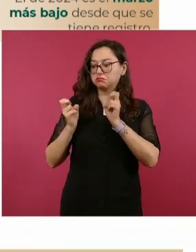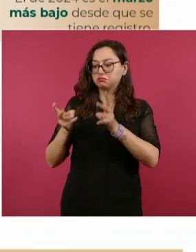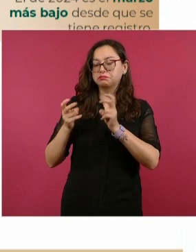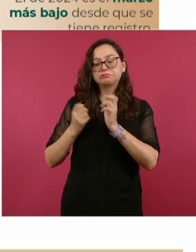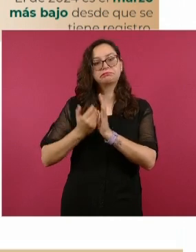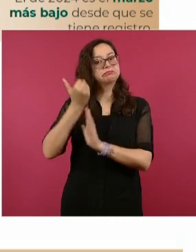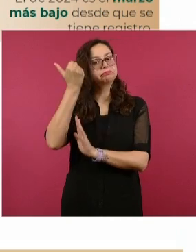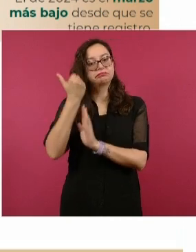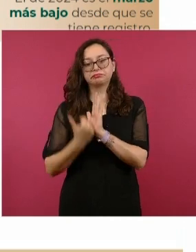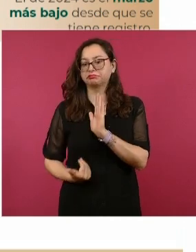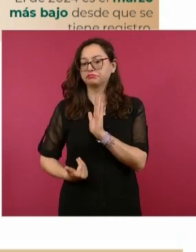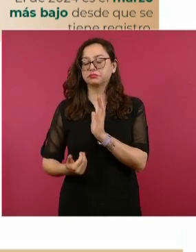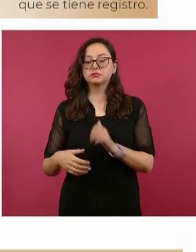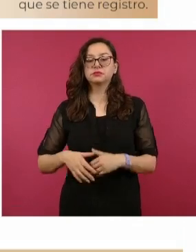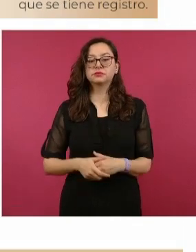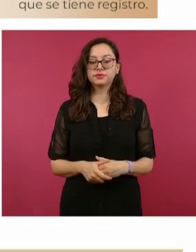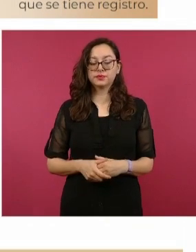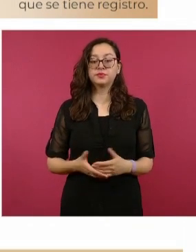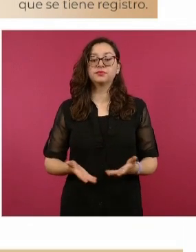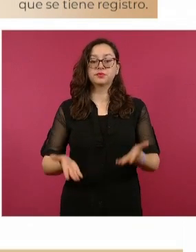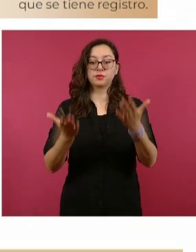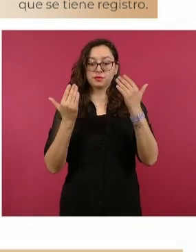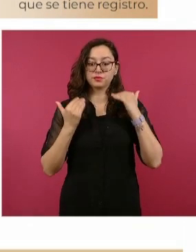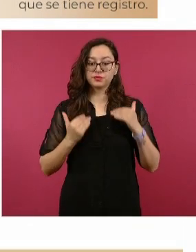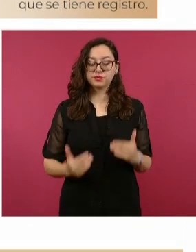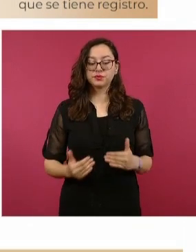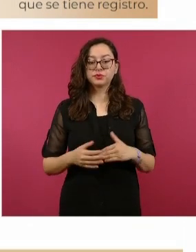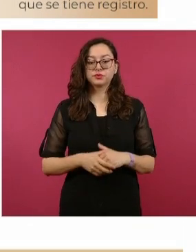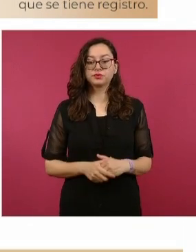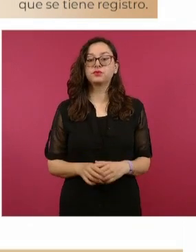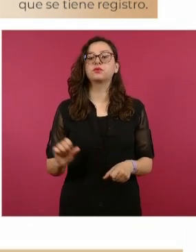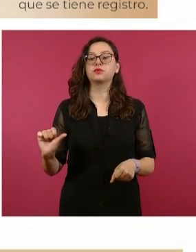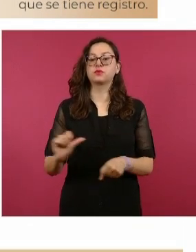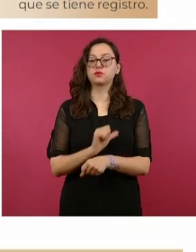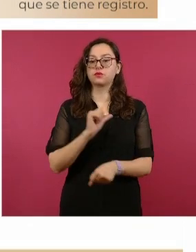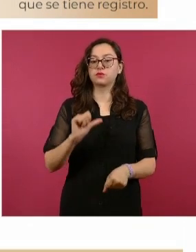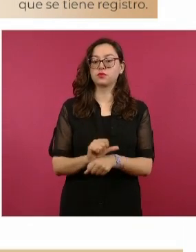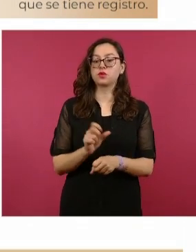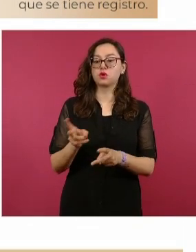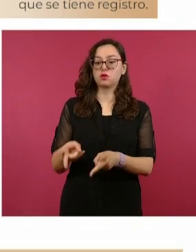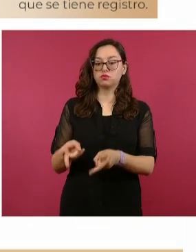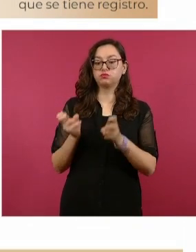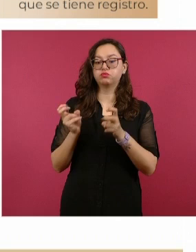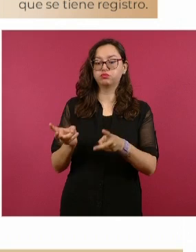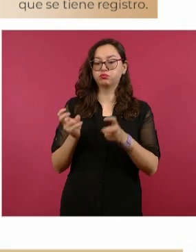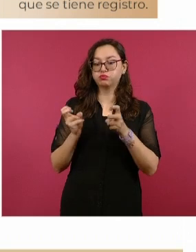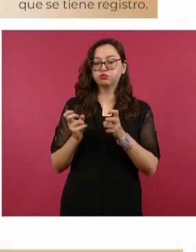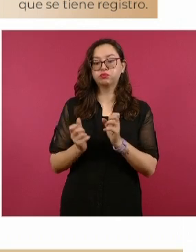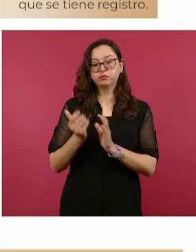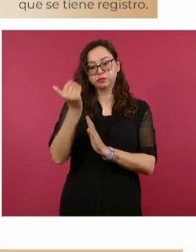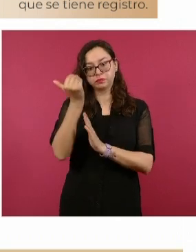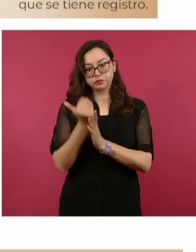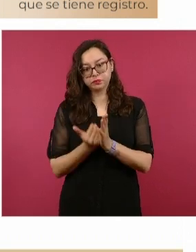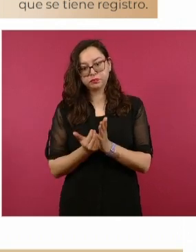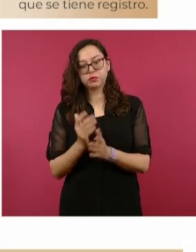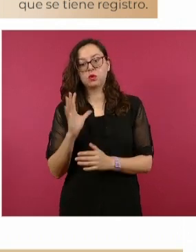registro. Adelante. El robo de vehículo tiene una reducción de